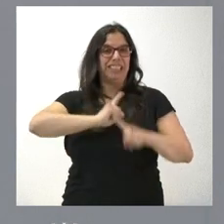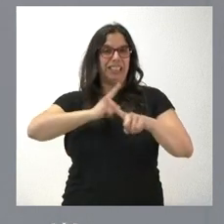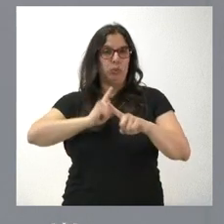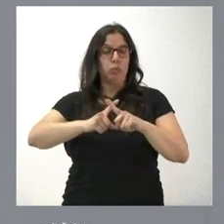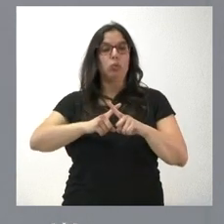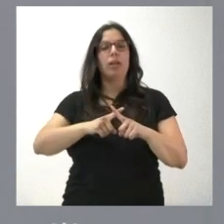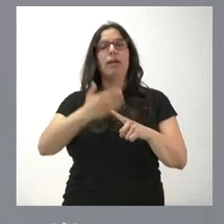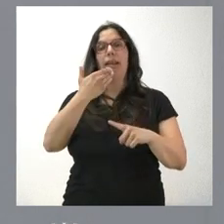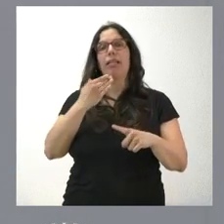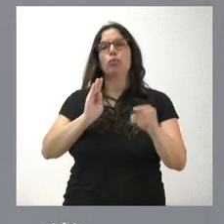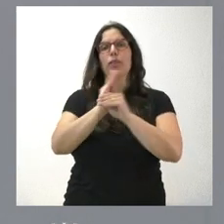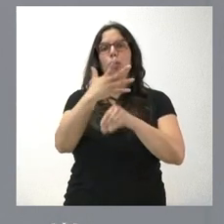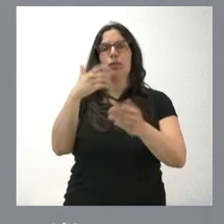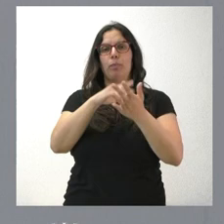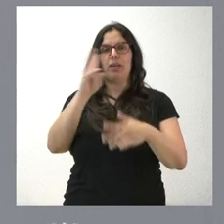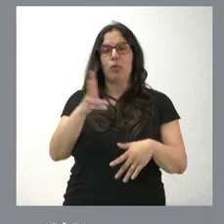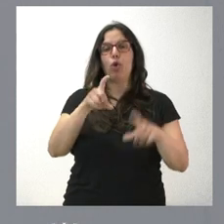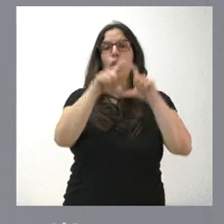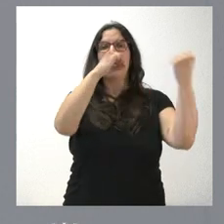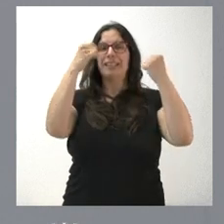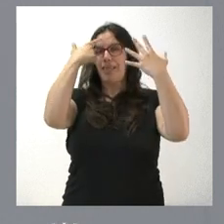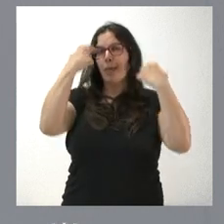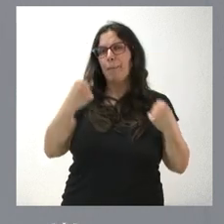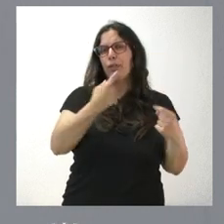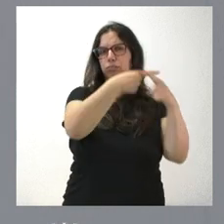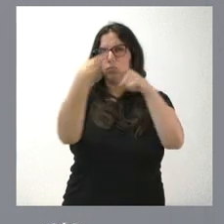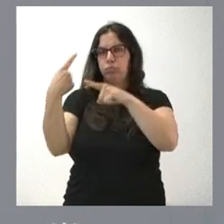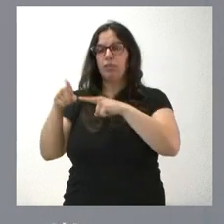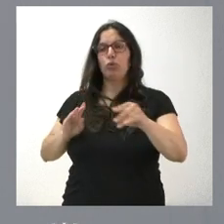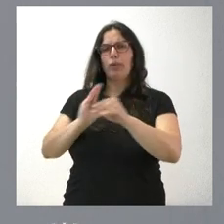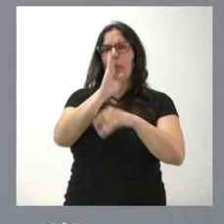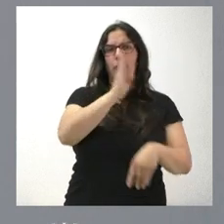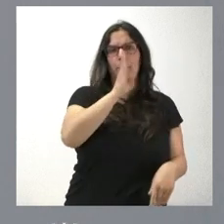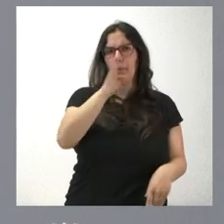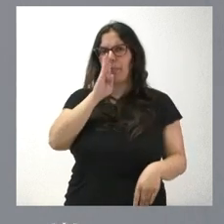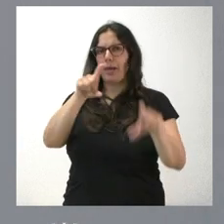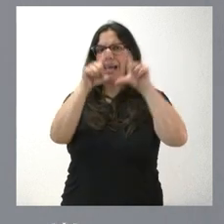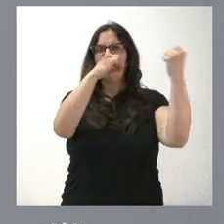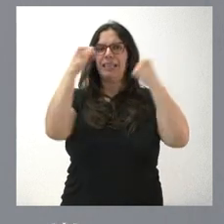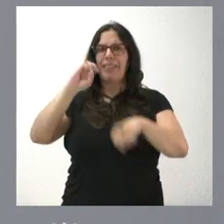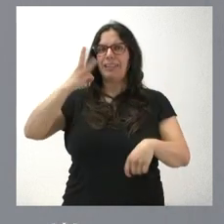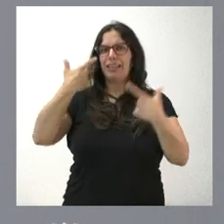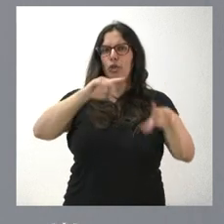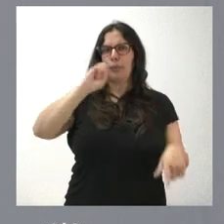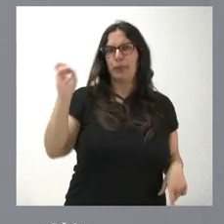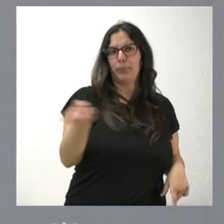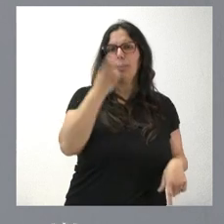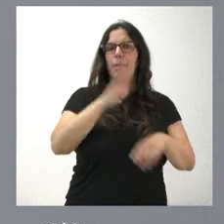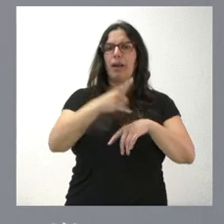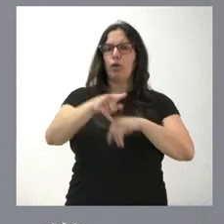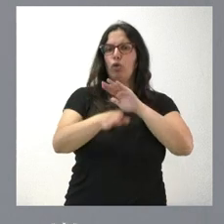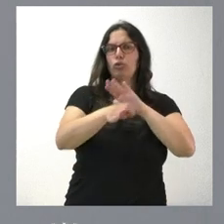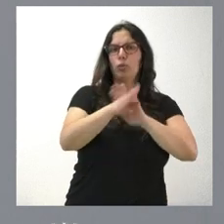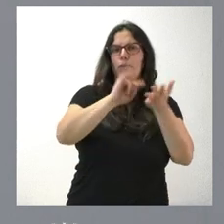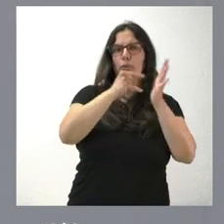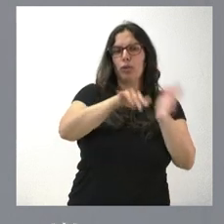de 500.000 euros a varias entidades especializadas. Es una subvención directa para diversas entidades del tercer sector para continuar implementando el